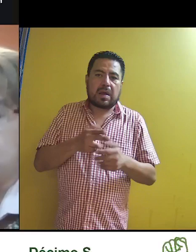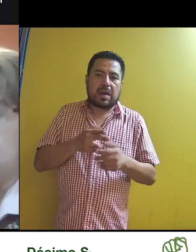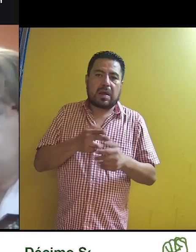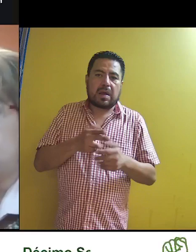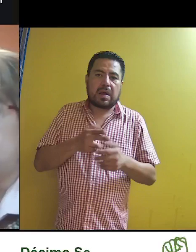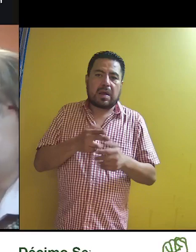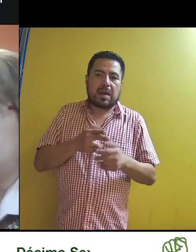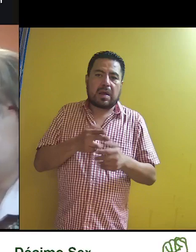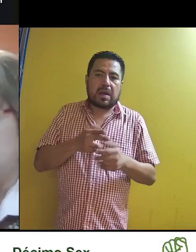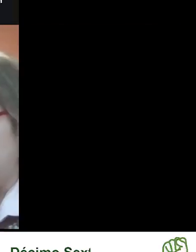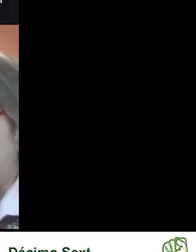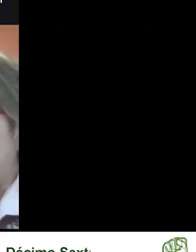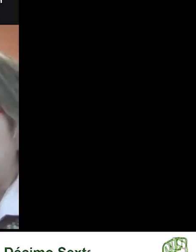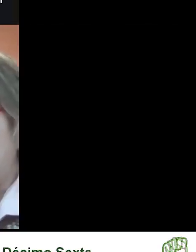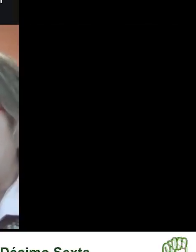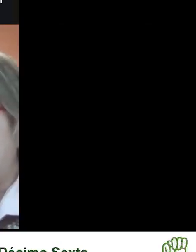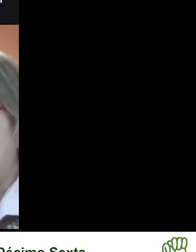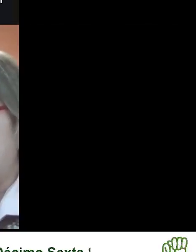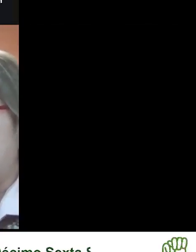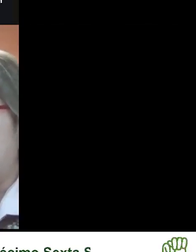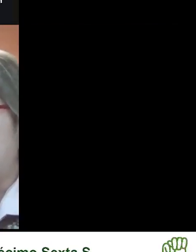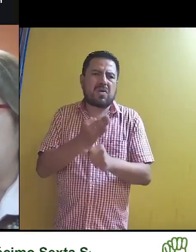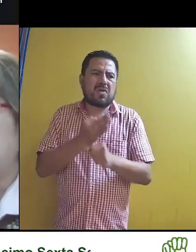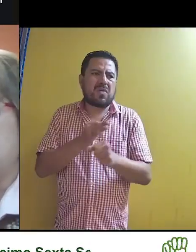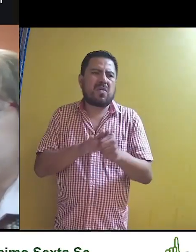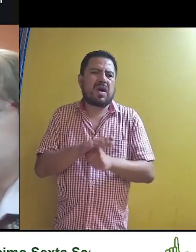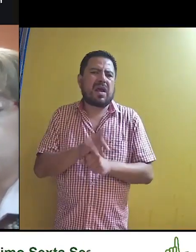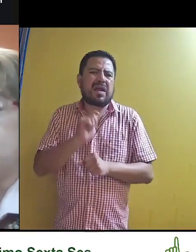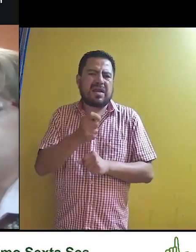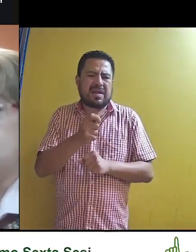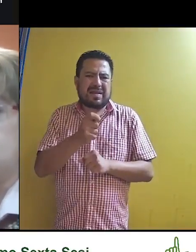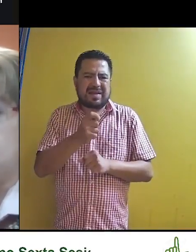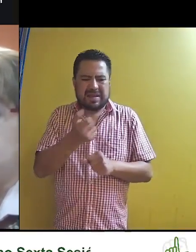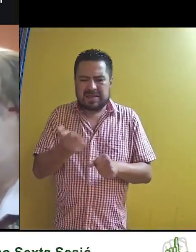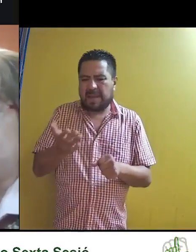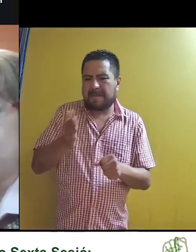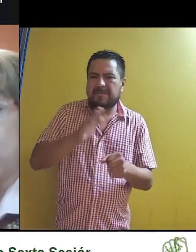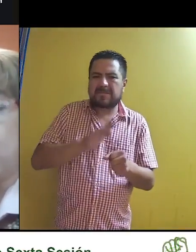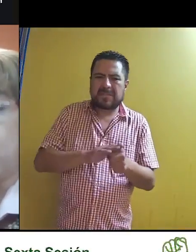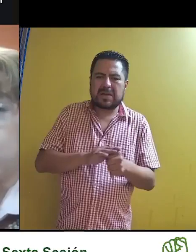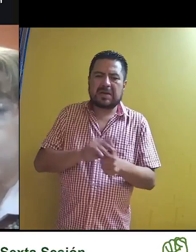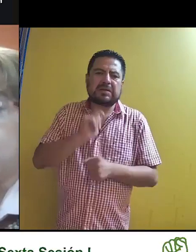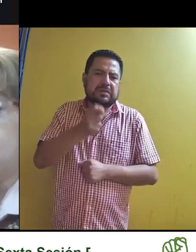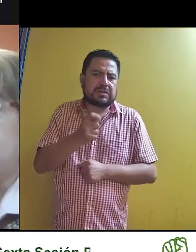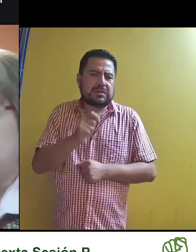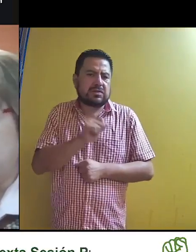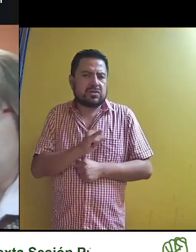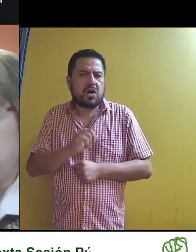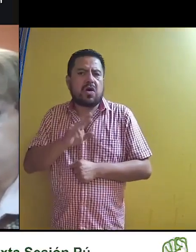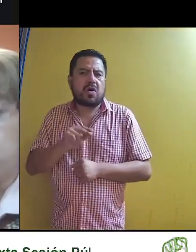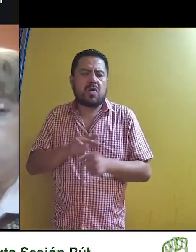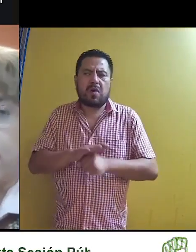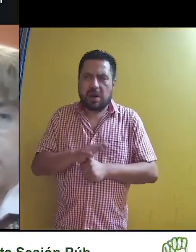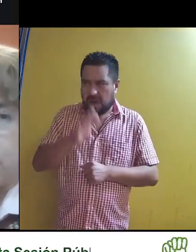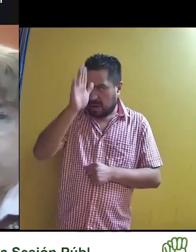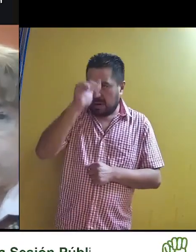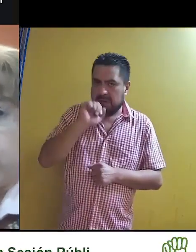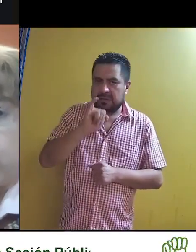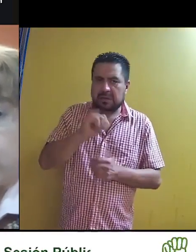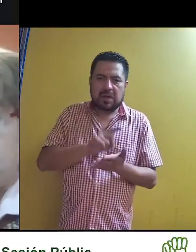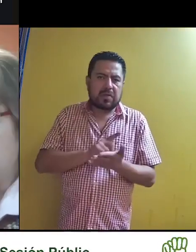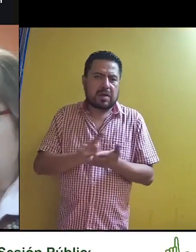revisar si la resolución de la autoridad administrativa está o no conforme a